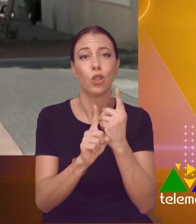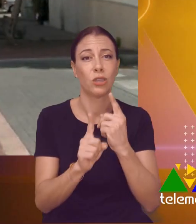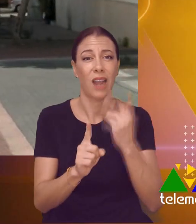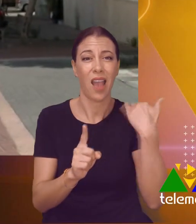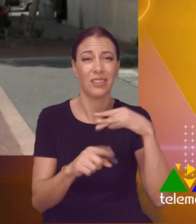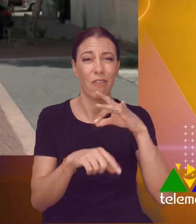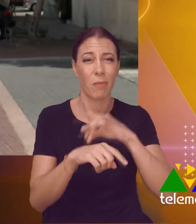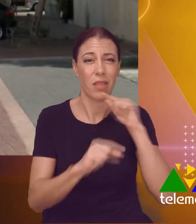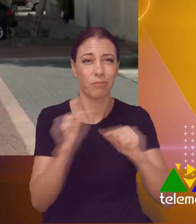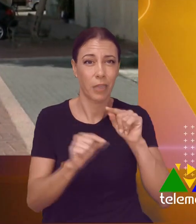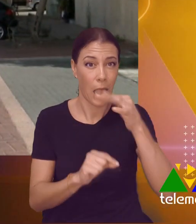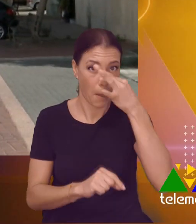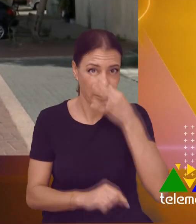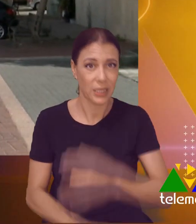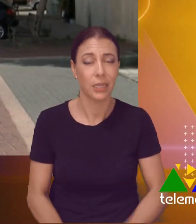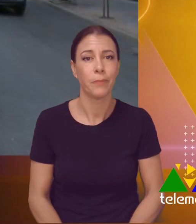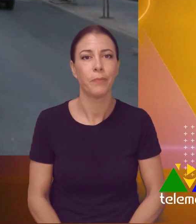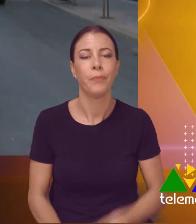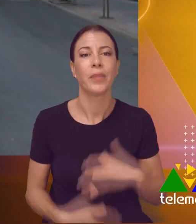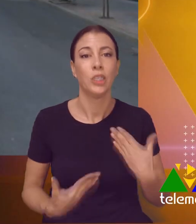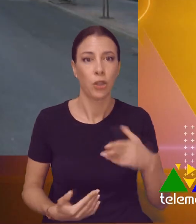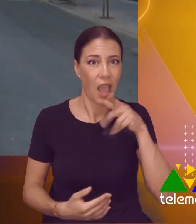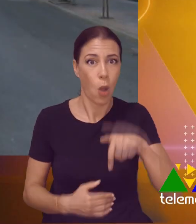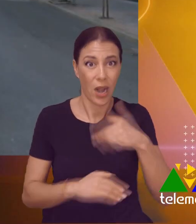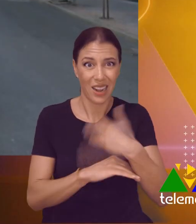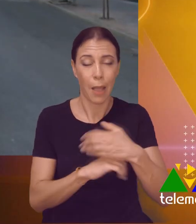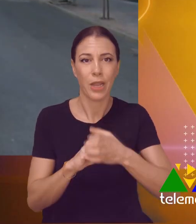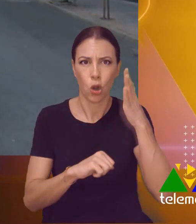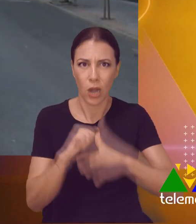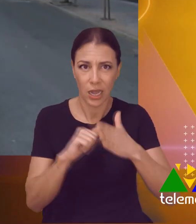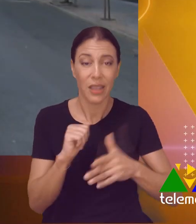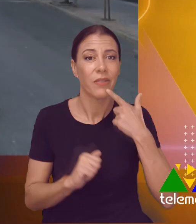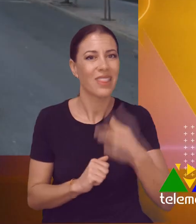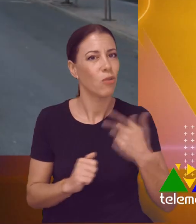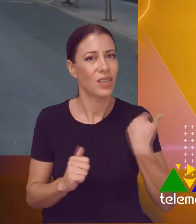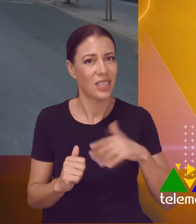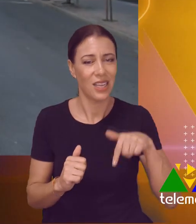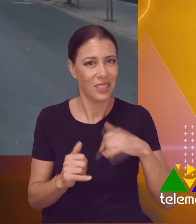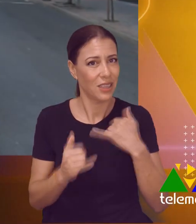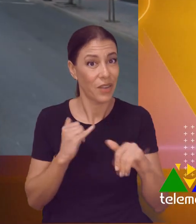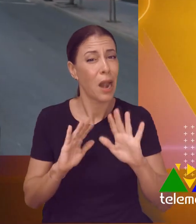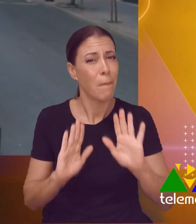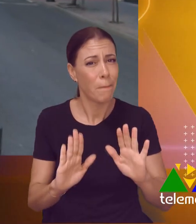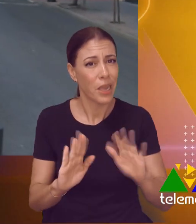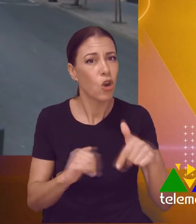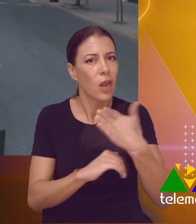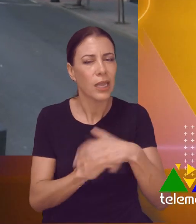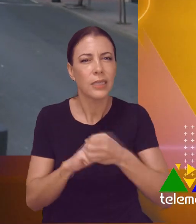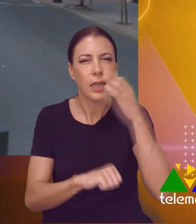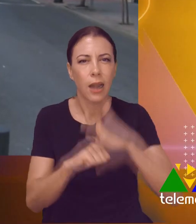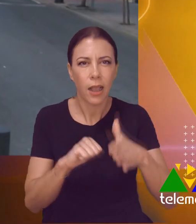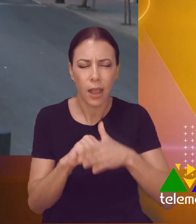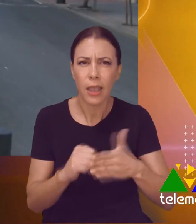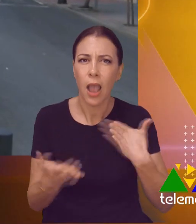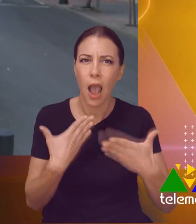en la calle de Las Cañas. Decimos que este es el final, pero de la calle de Las Cañas, si hablamos con